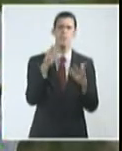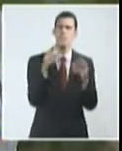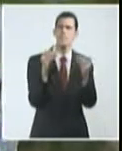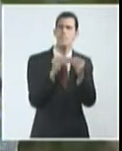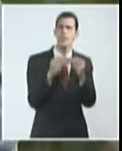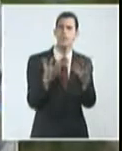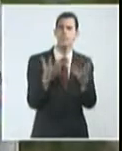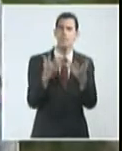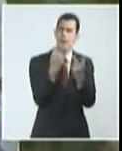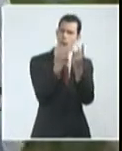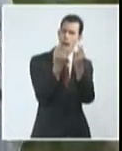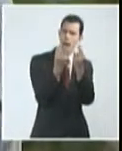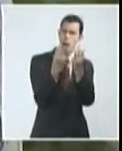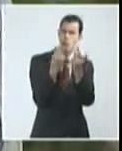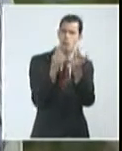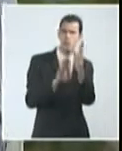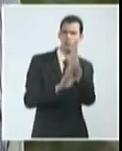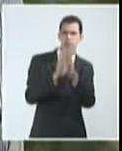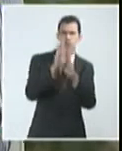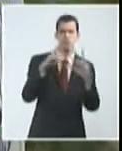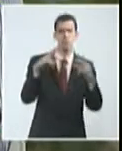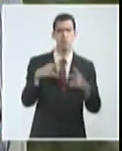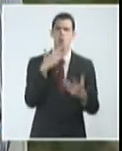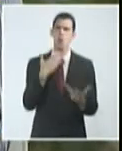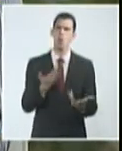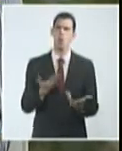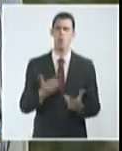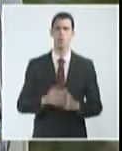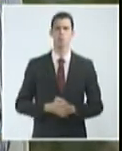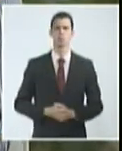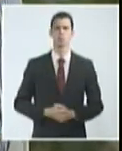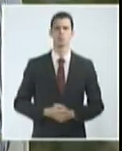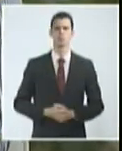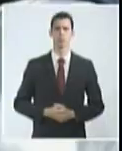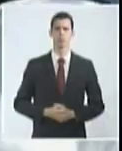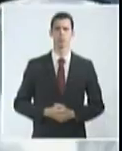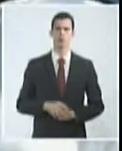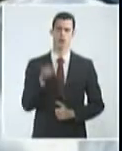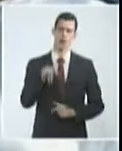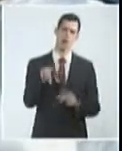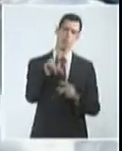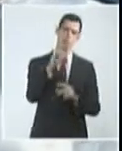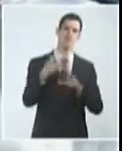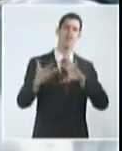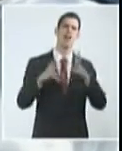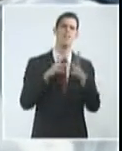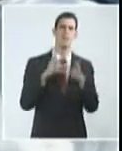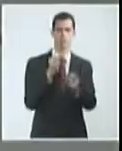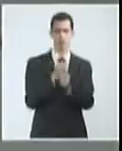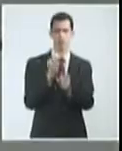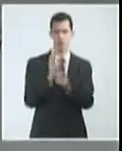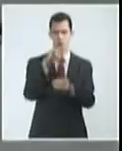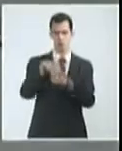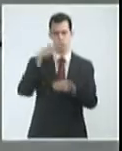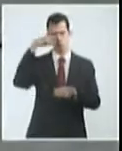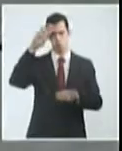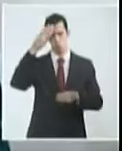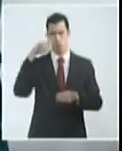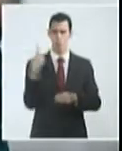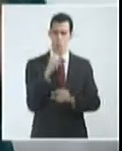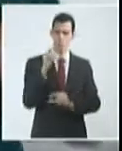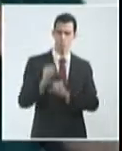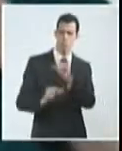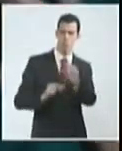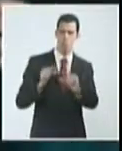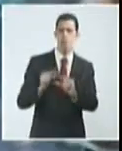reanimación de nuestra economía en esta situación de nueva normalidad a la que vamos avanzando. Primero,